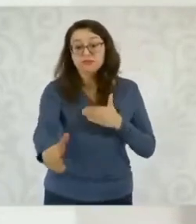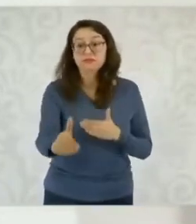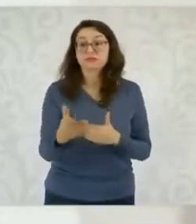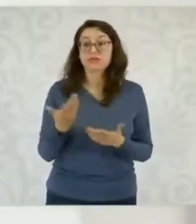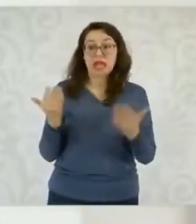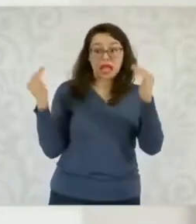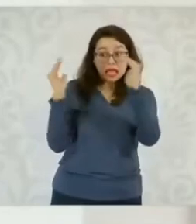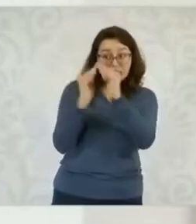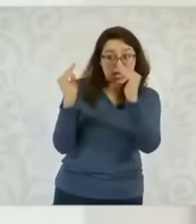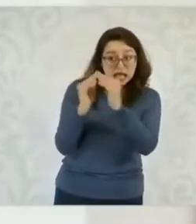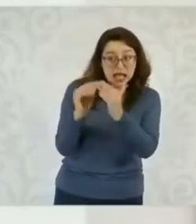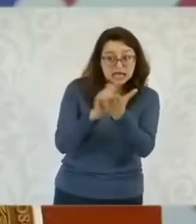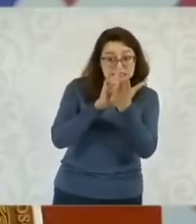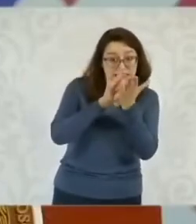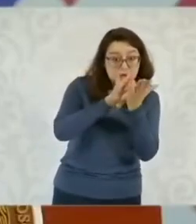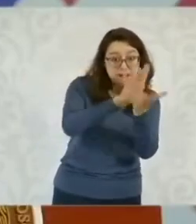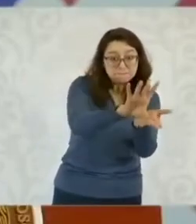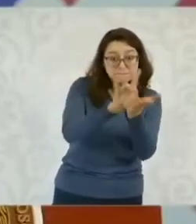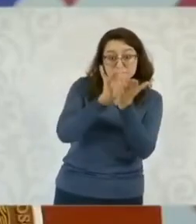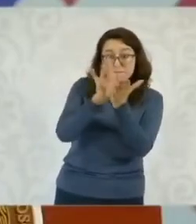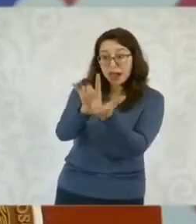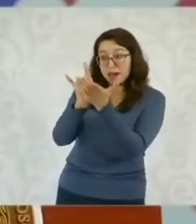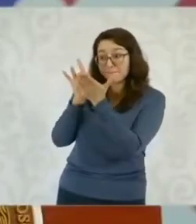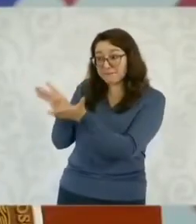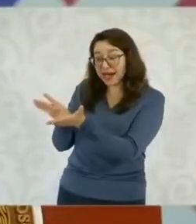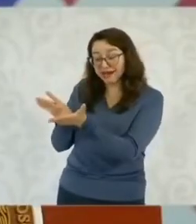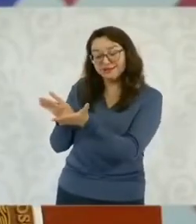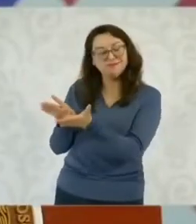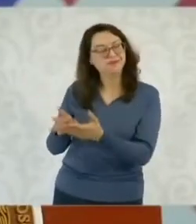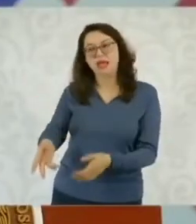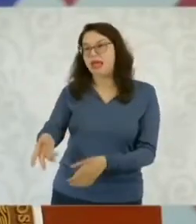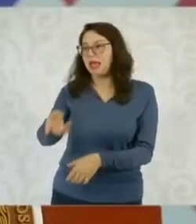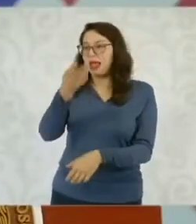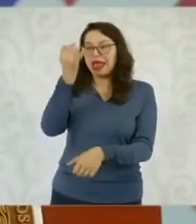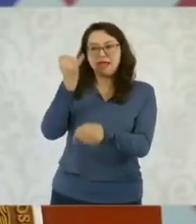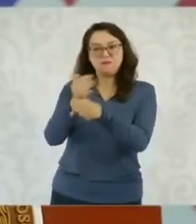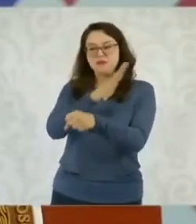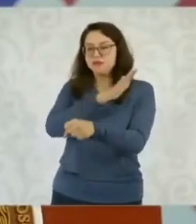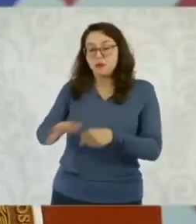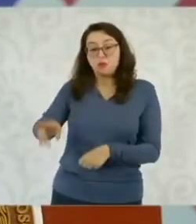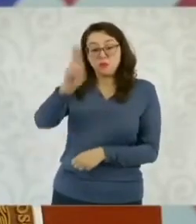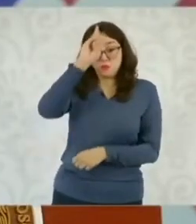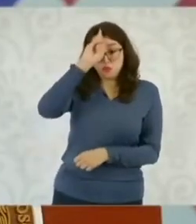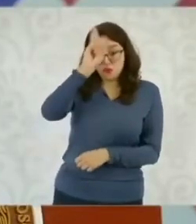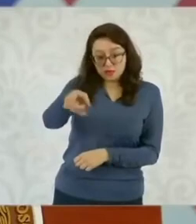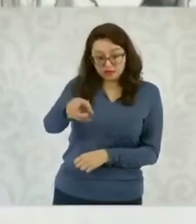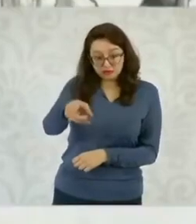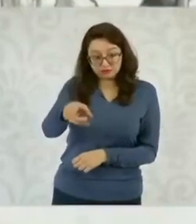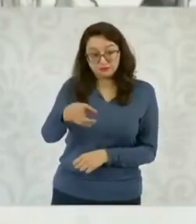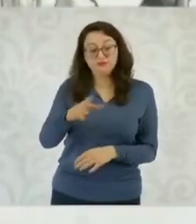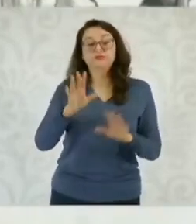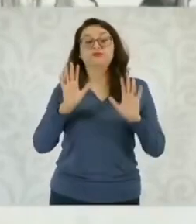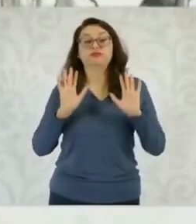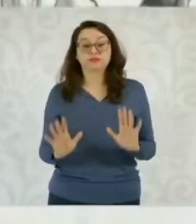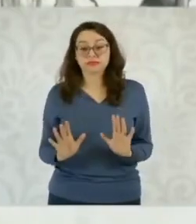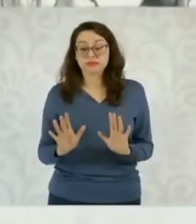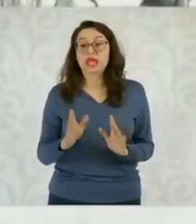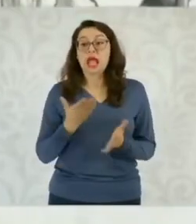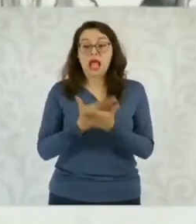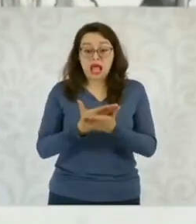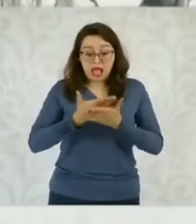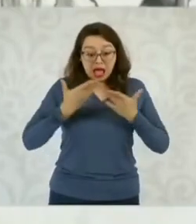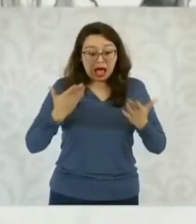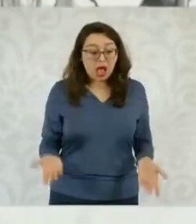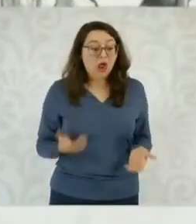los créditos van a ser 500,000 pesos individuales a cada trabajador. Ya no se va a hacer eso de que crédito para construir